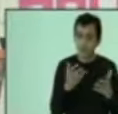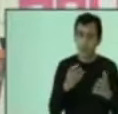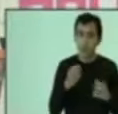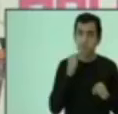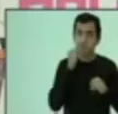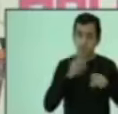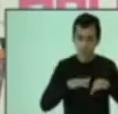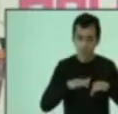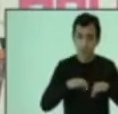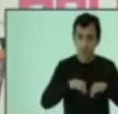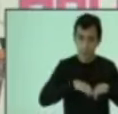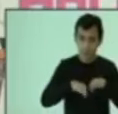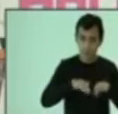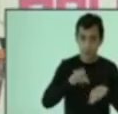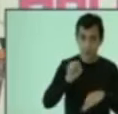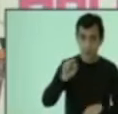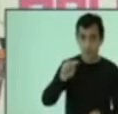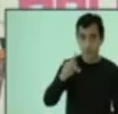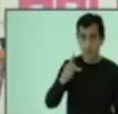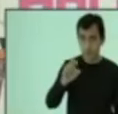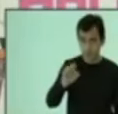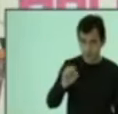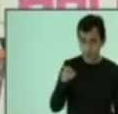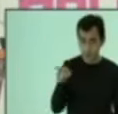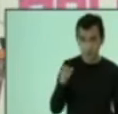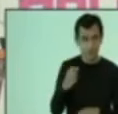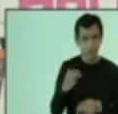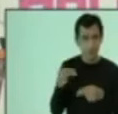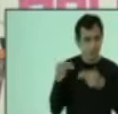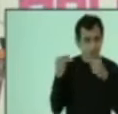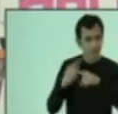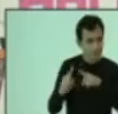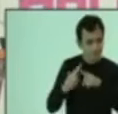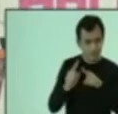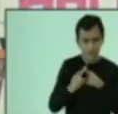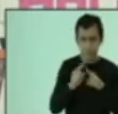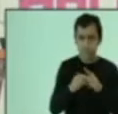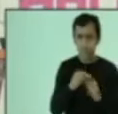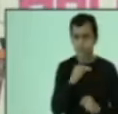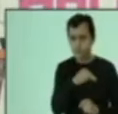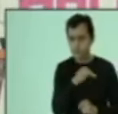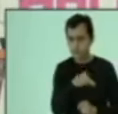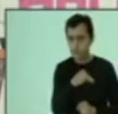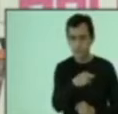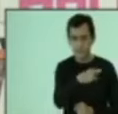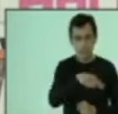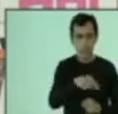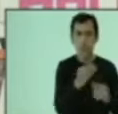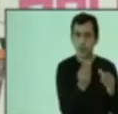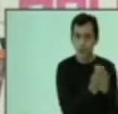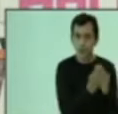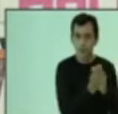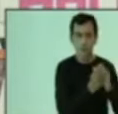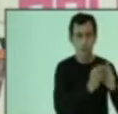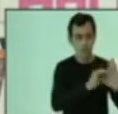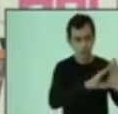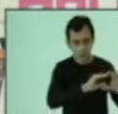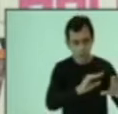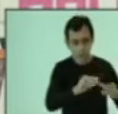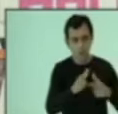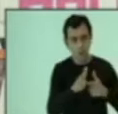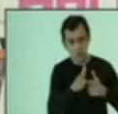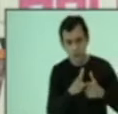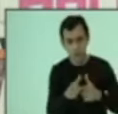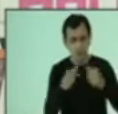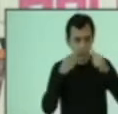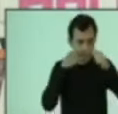del Trabajo y Previsión Social y organismos empresariales, la vinculación para la capacitación y seguimiento a esos